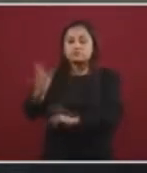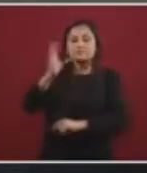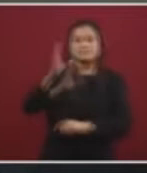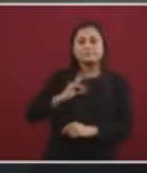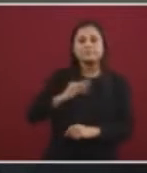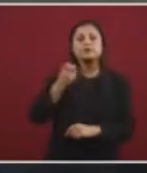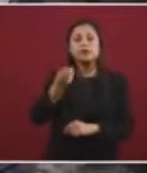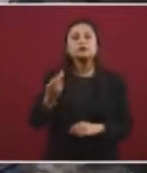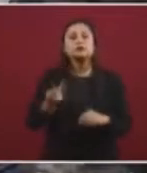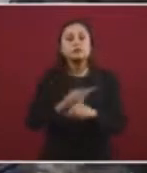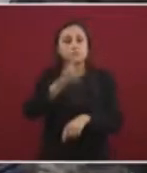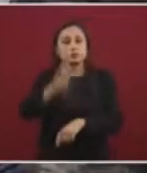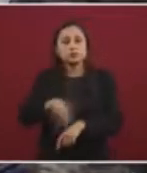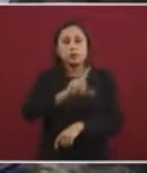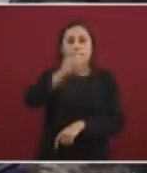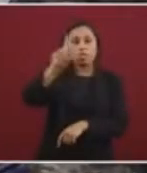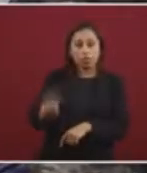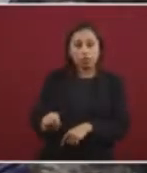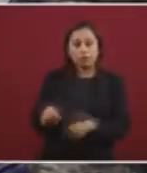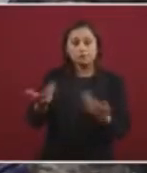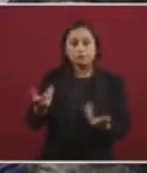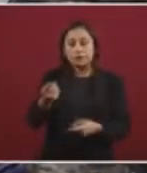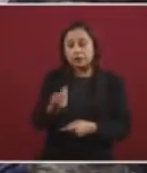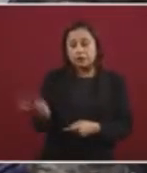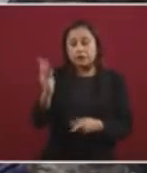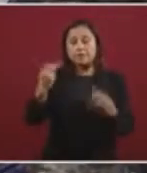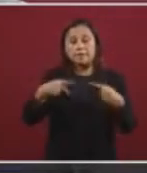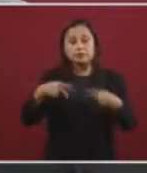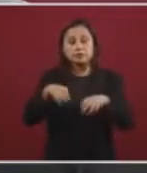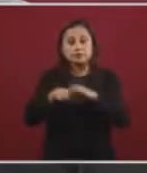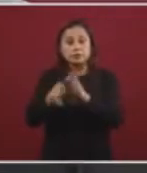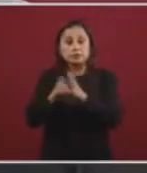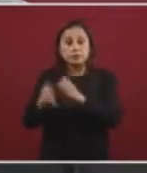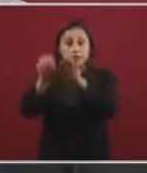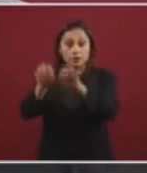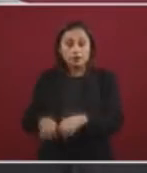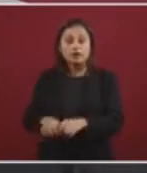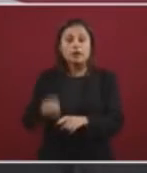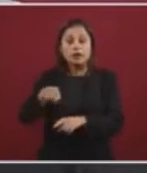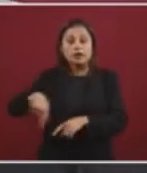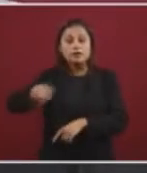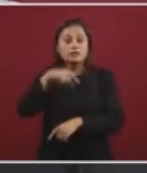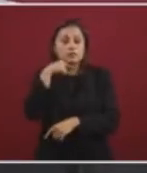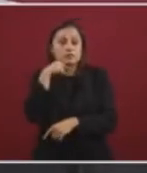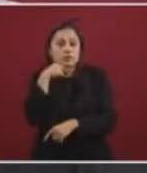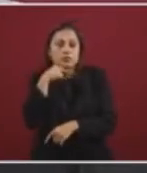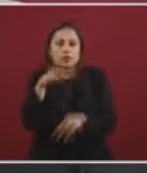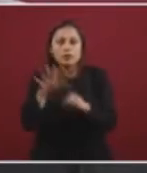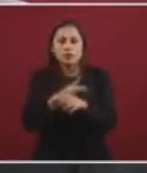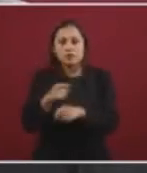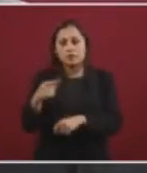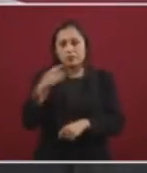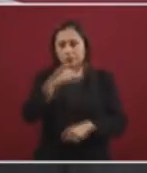Estos periodistas están preocupados de que la máxima autoridad del país utilice un lenguaje que